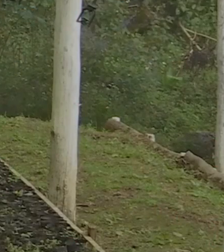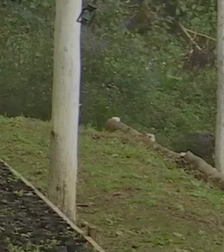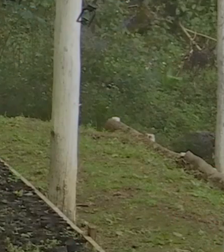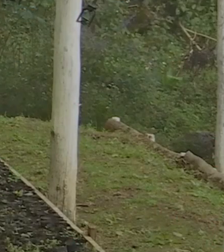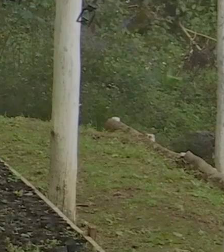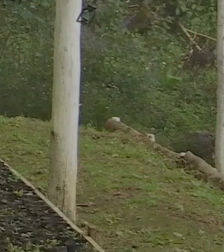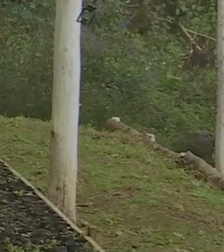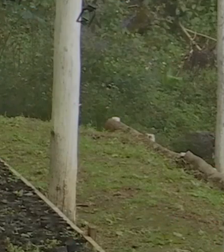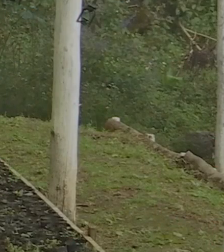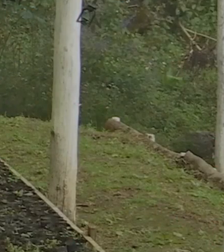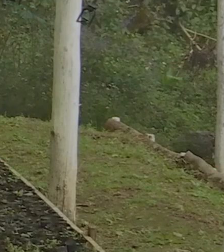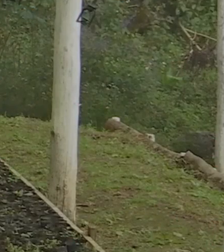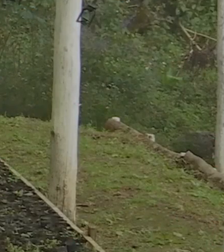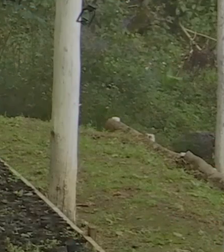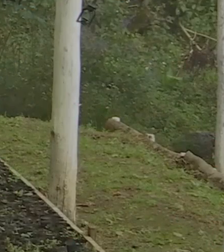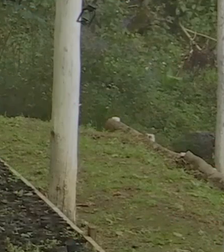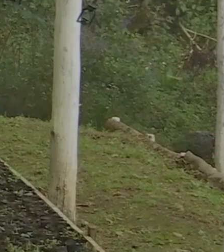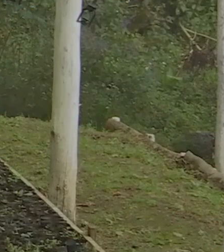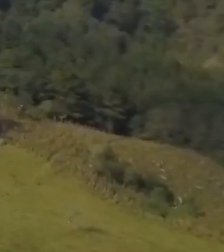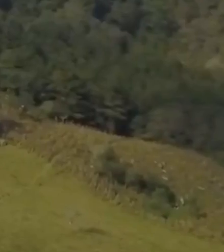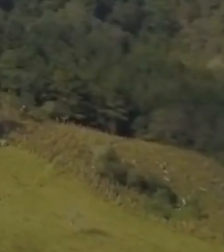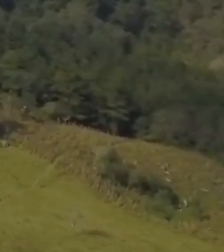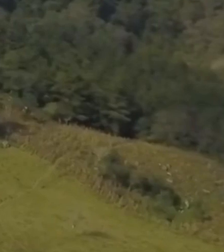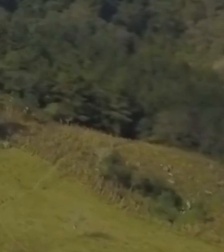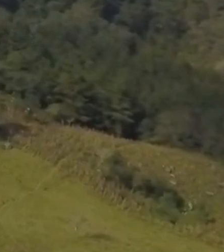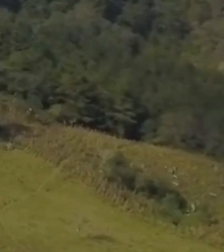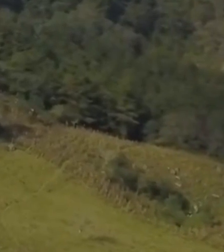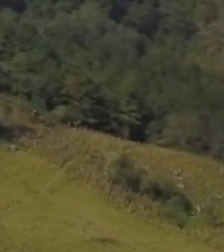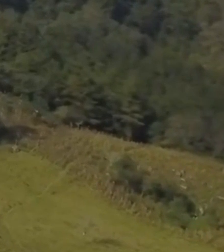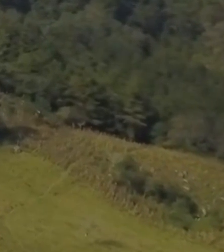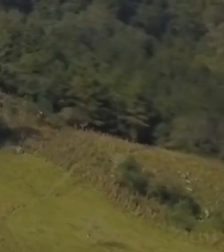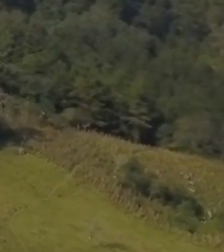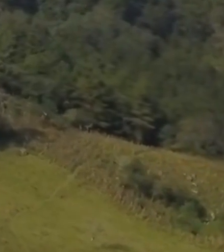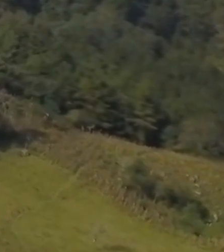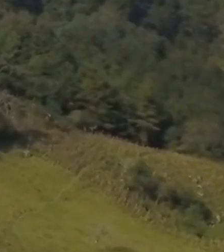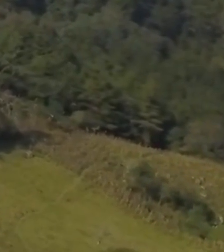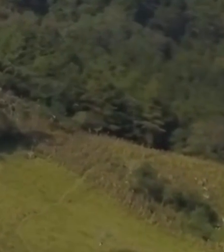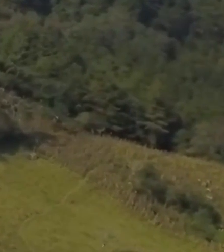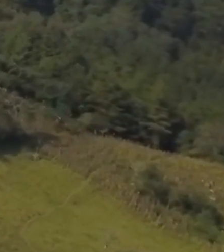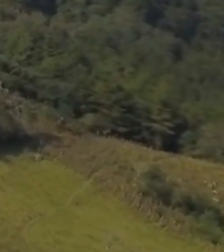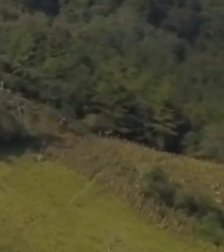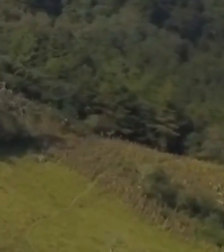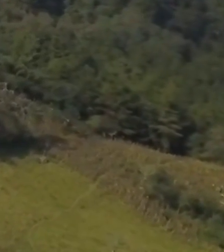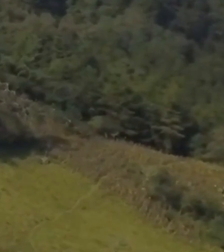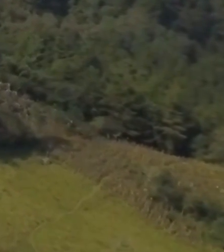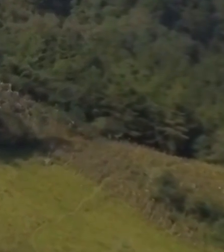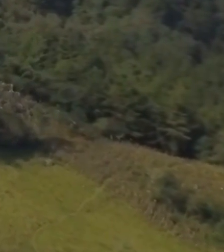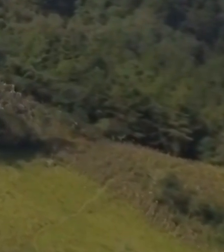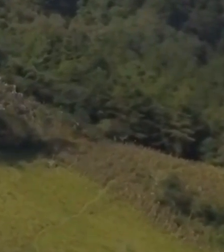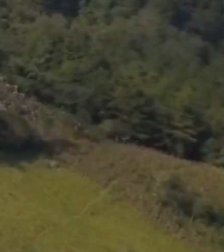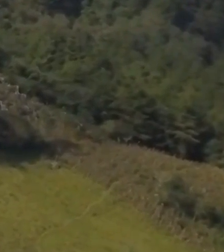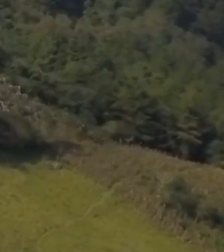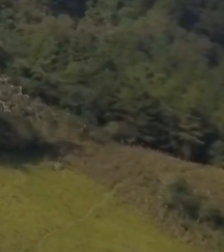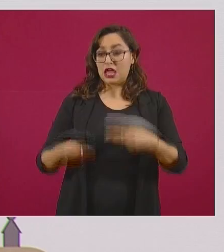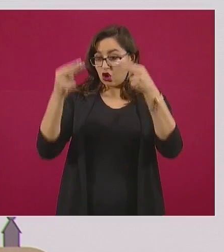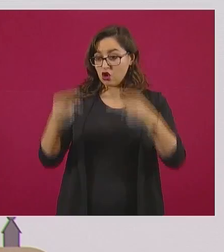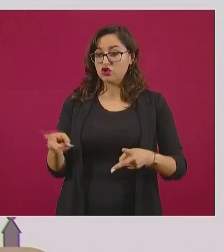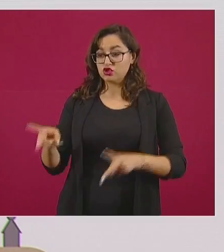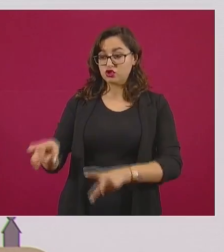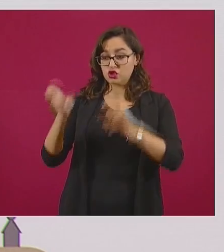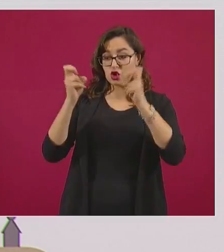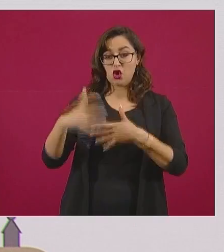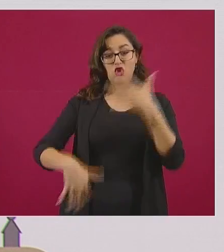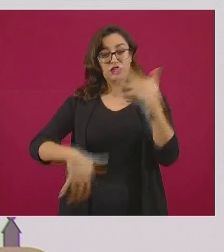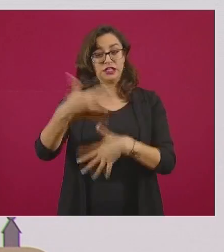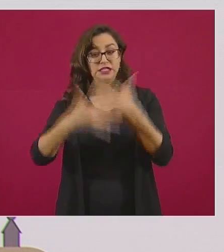en gira de trabajo por la región de las altas montañas el gobernador del estado refrendó su lealtad y compromiso al trabajo y el proyecto del presidente andrés